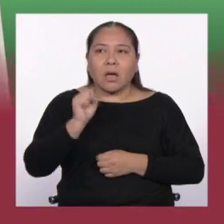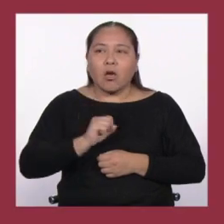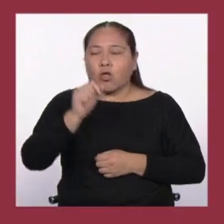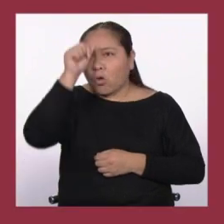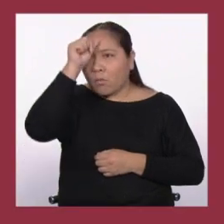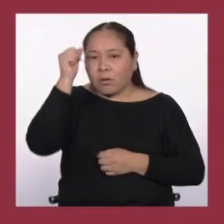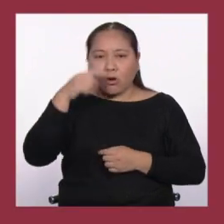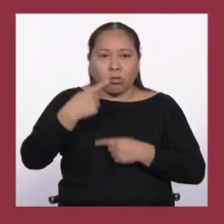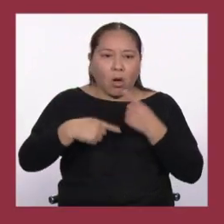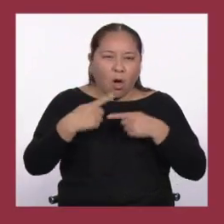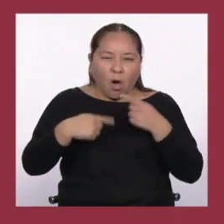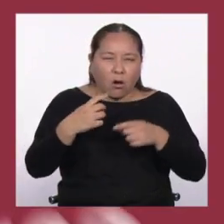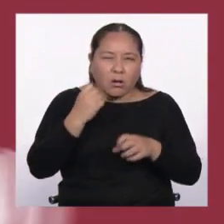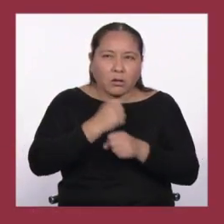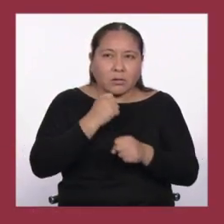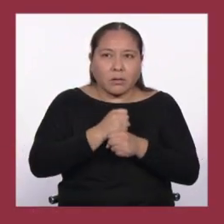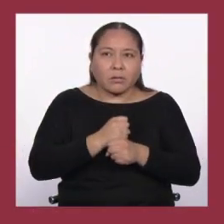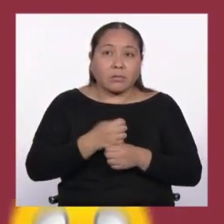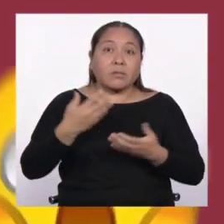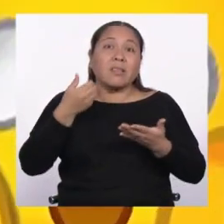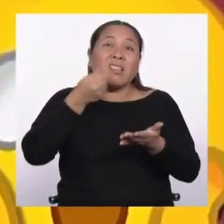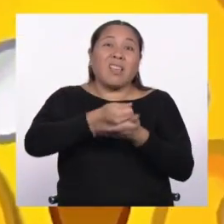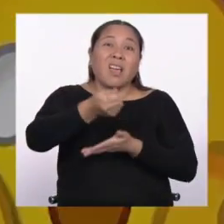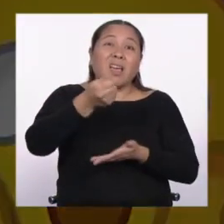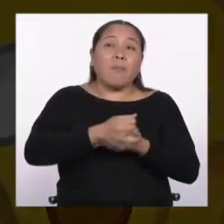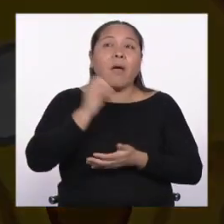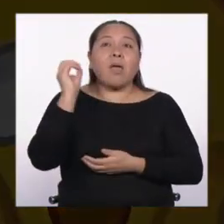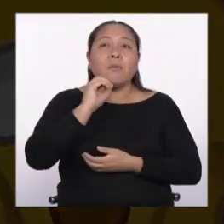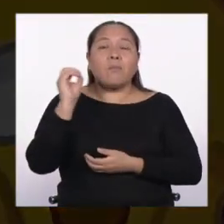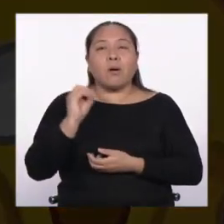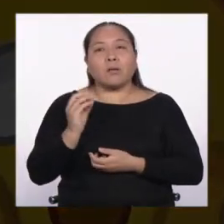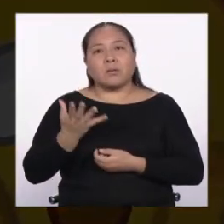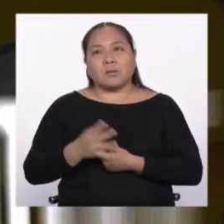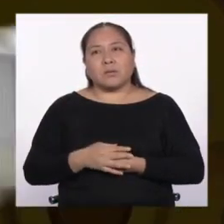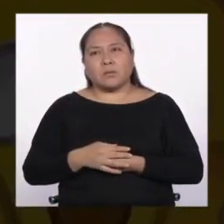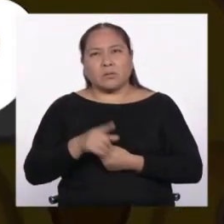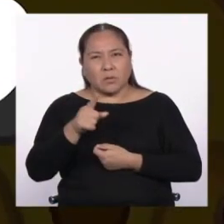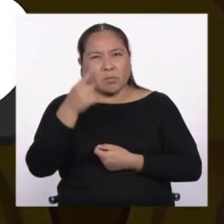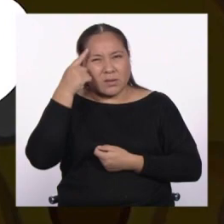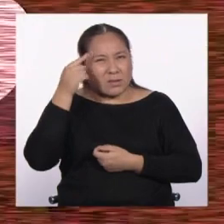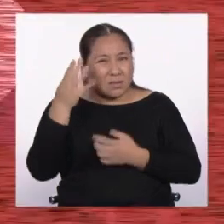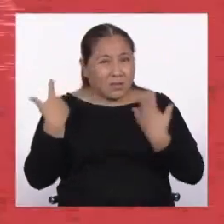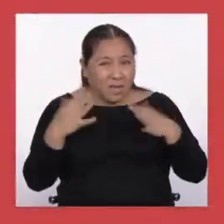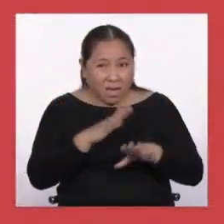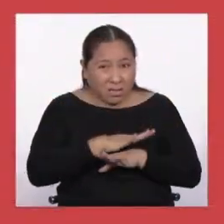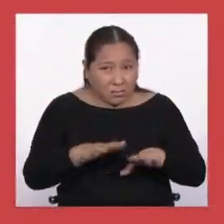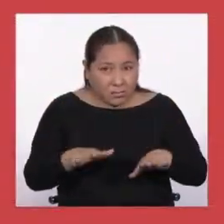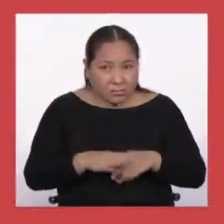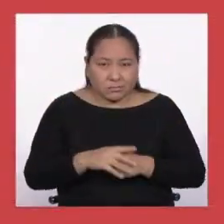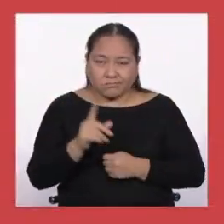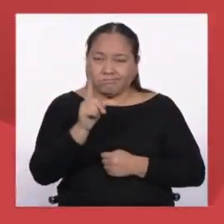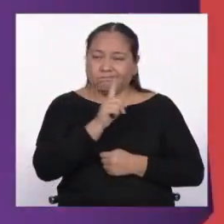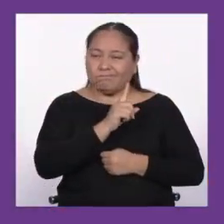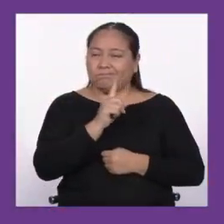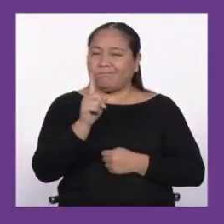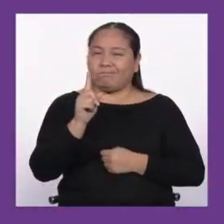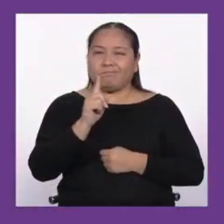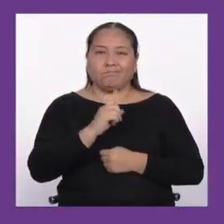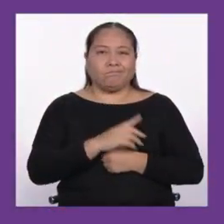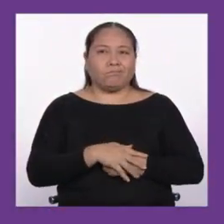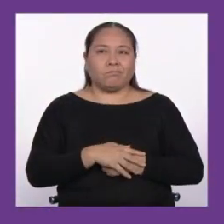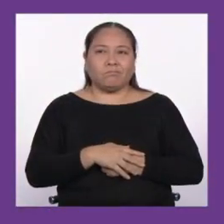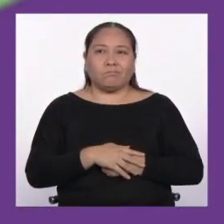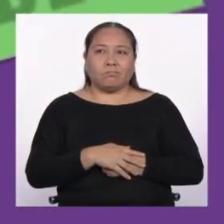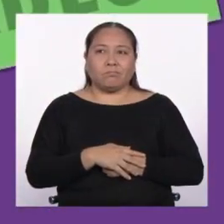domingo, encima tenían que pagar impuestos. ¿Crees que eso fue todo? Pues créeme que no,